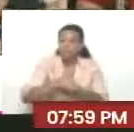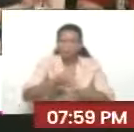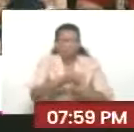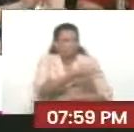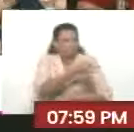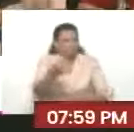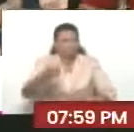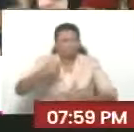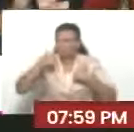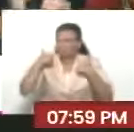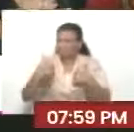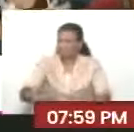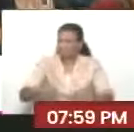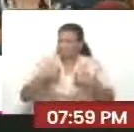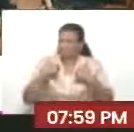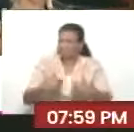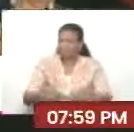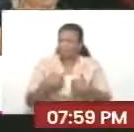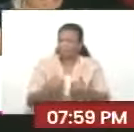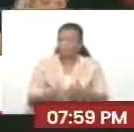Ahí entonces